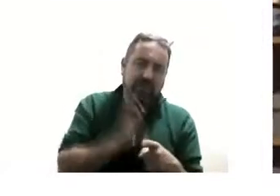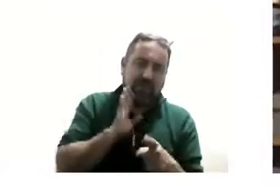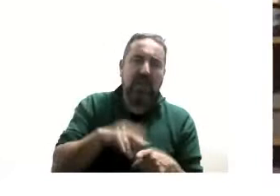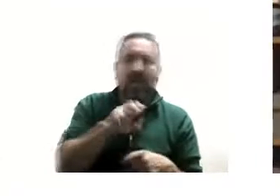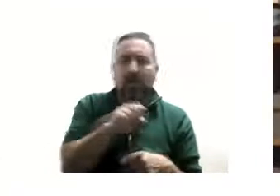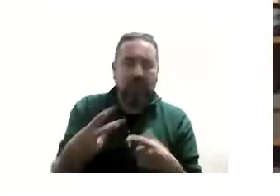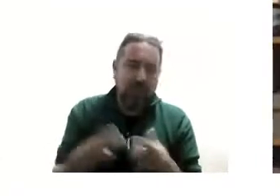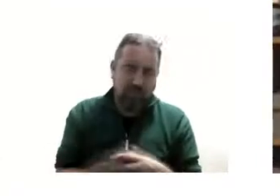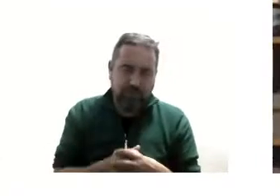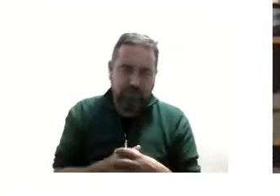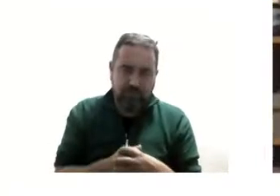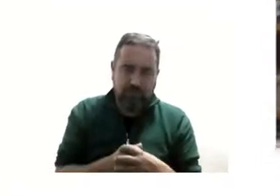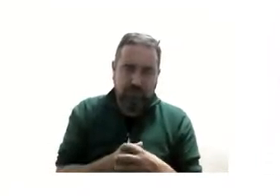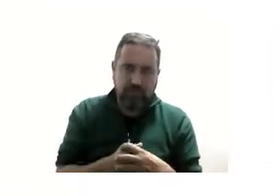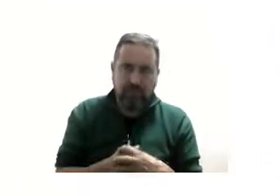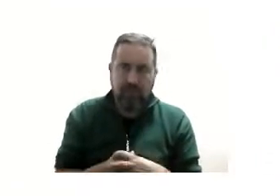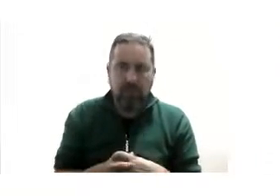implante.